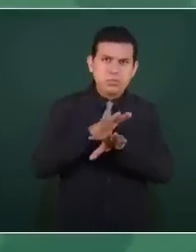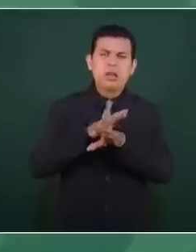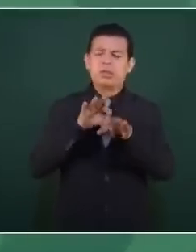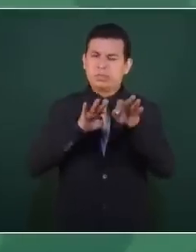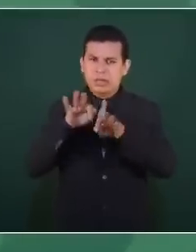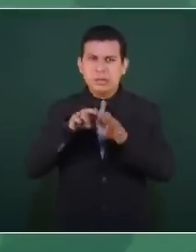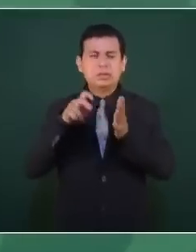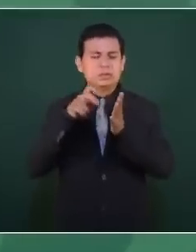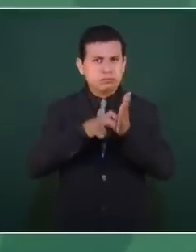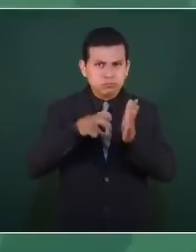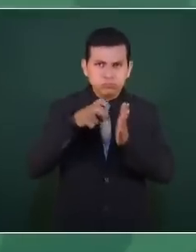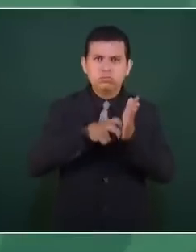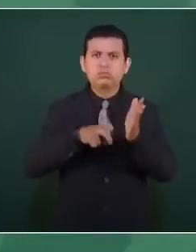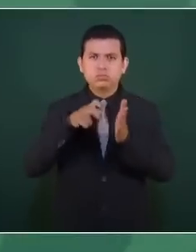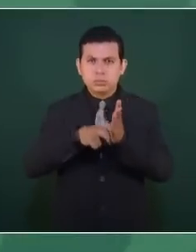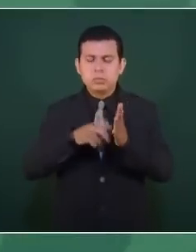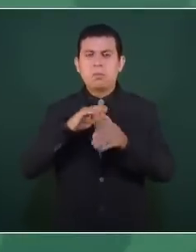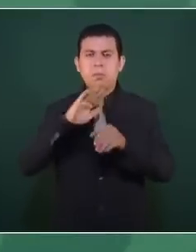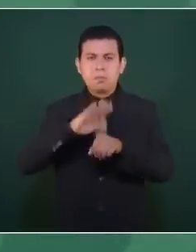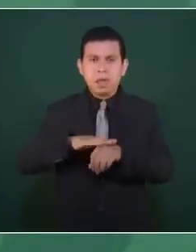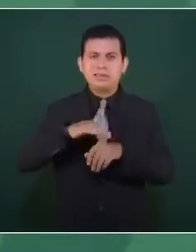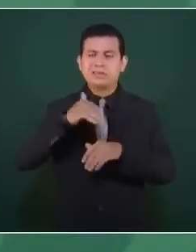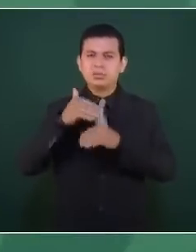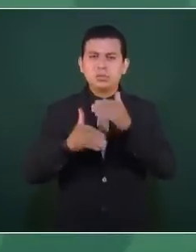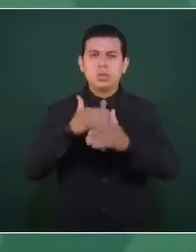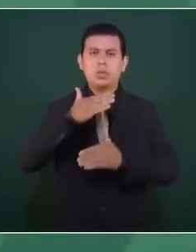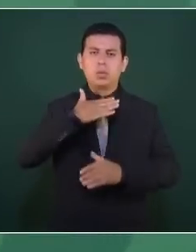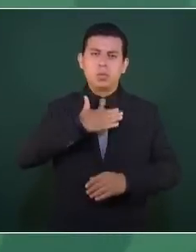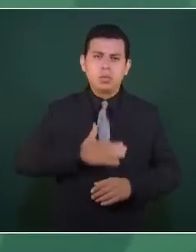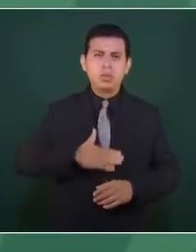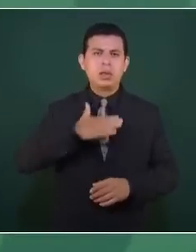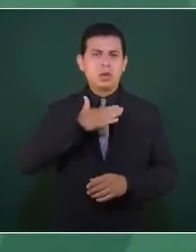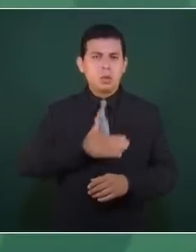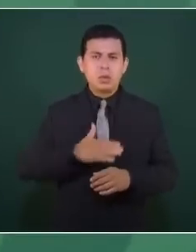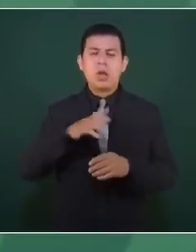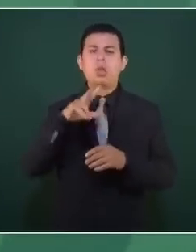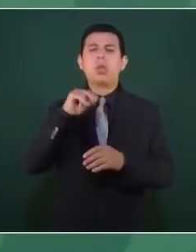seguir insistiendo y